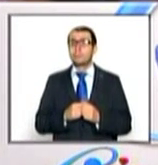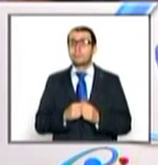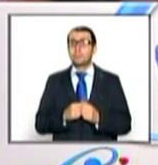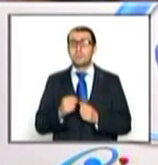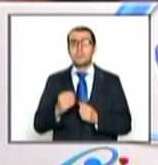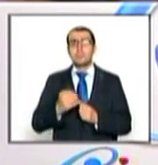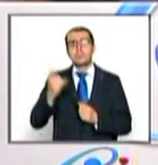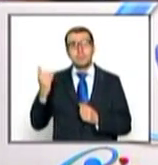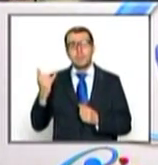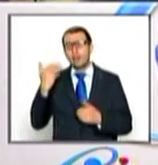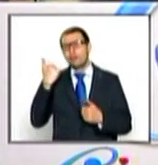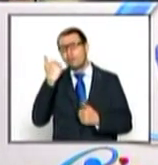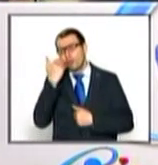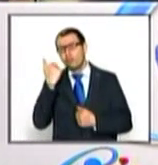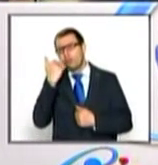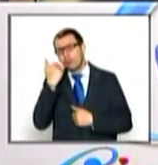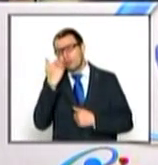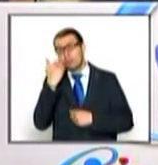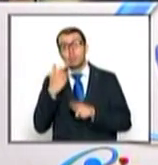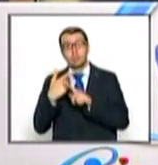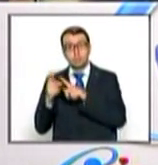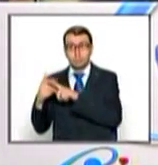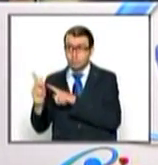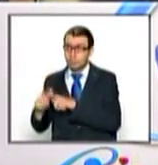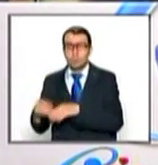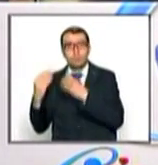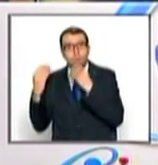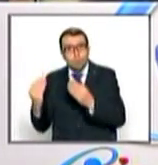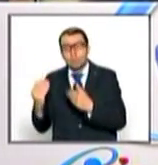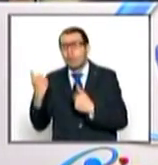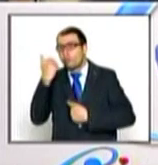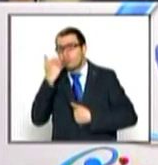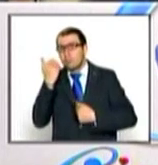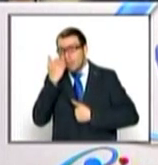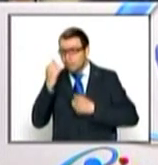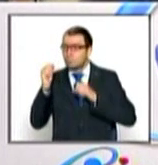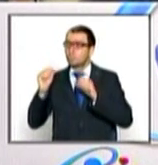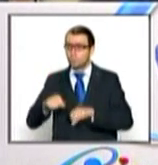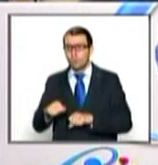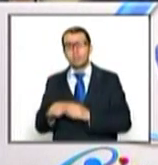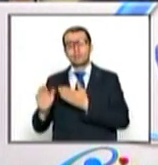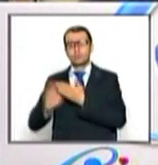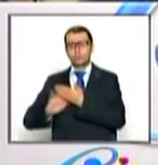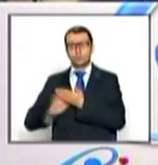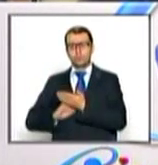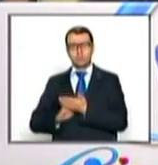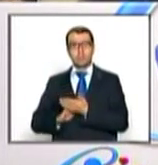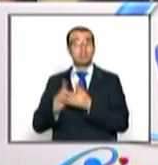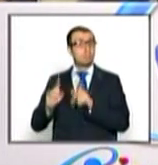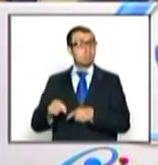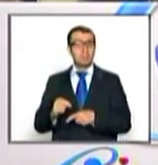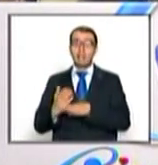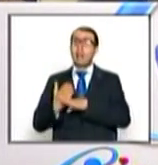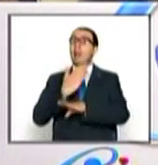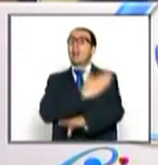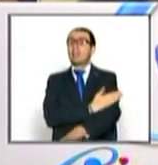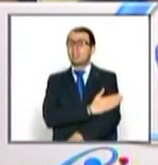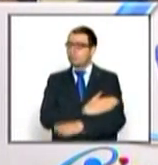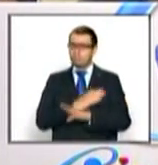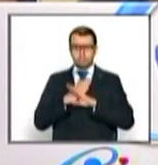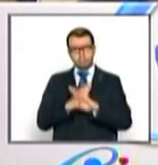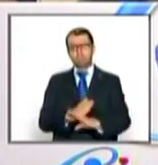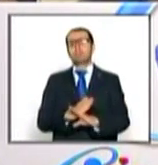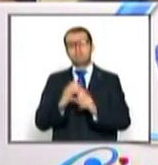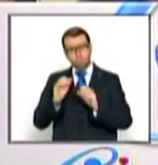los que sufren las personas son reversibles y prevenibles. Y son prevenibles. Es que el problema es que